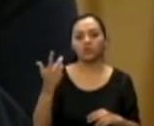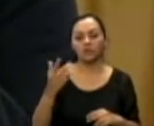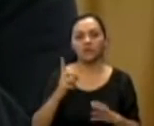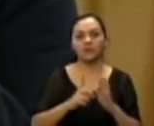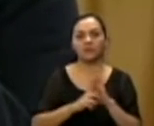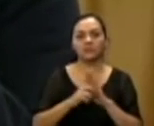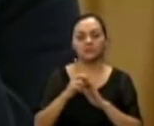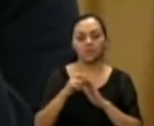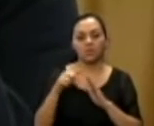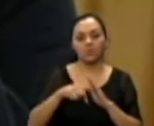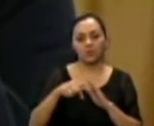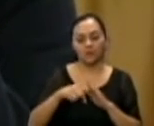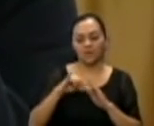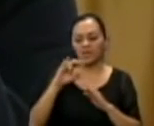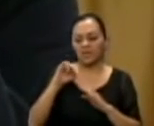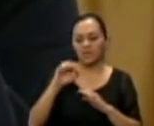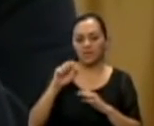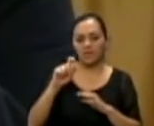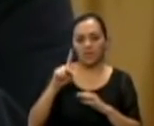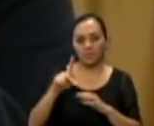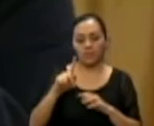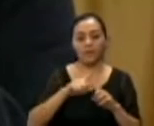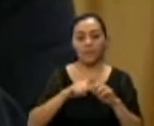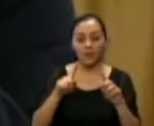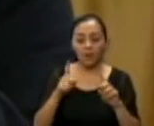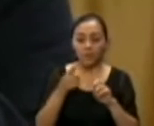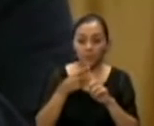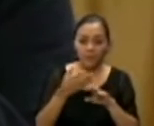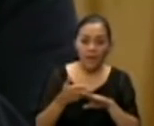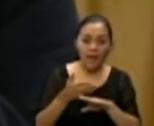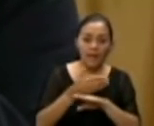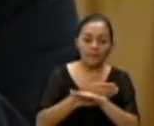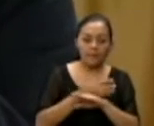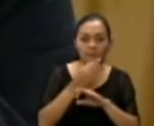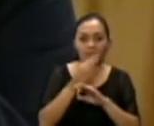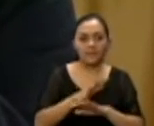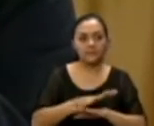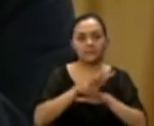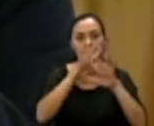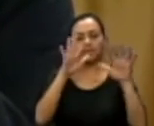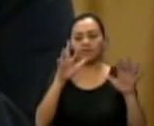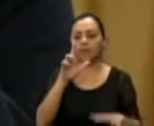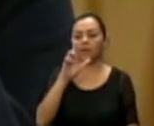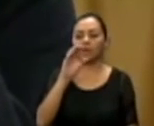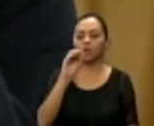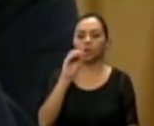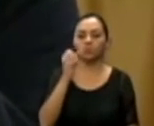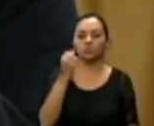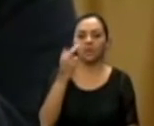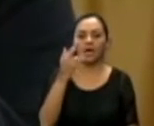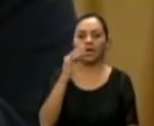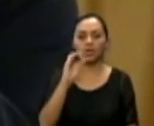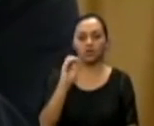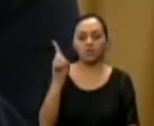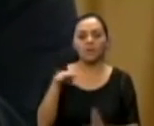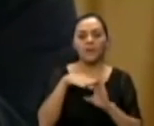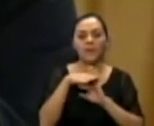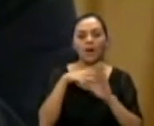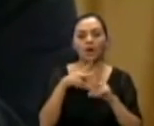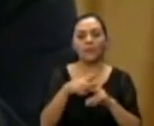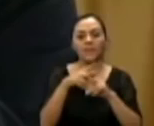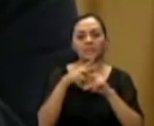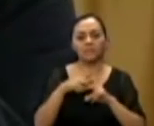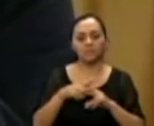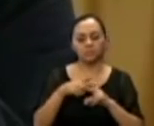ganadero del iniap pero antes era la hacienda el rosario el banquero peñafiel del banco de presto nuevamente